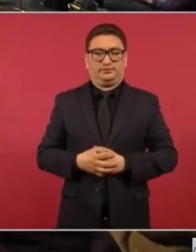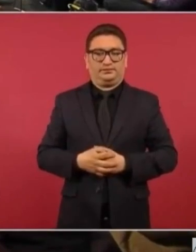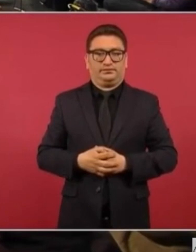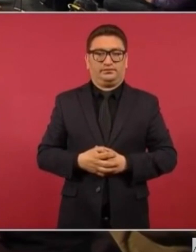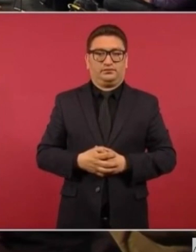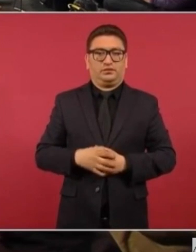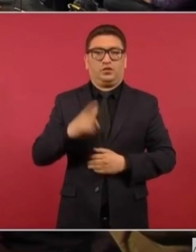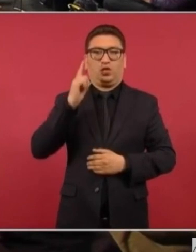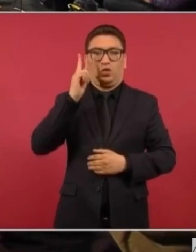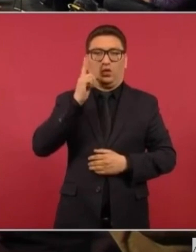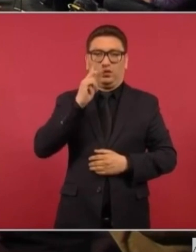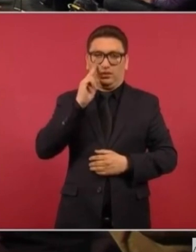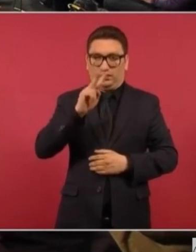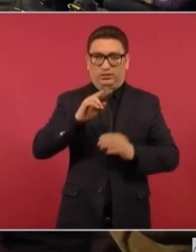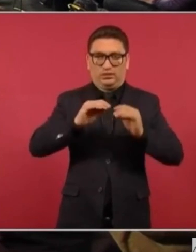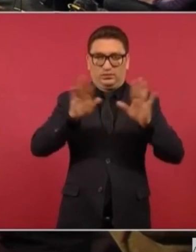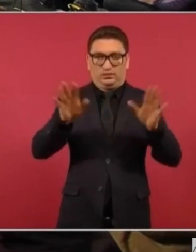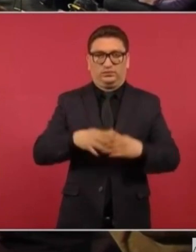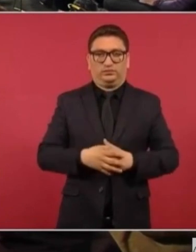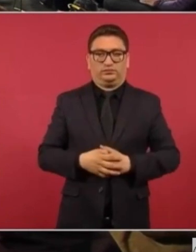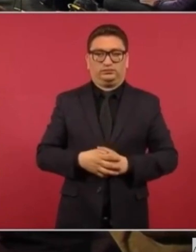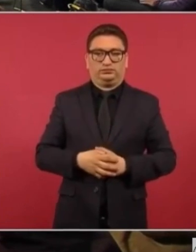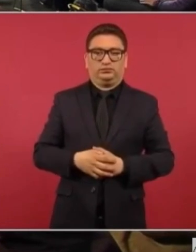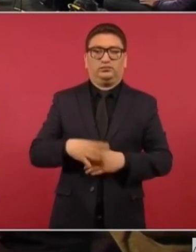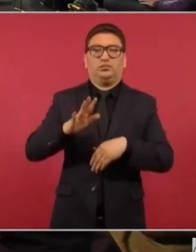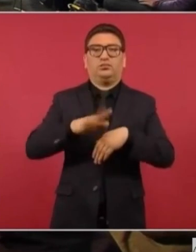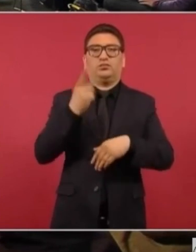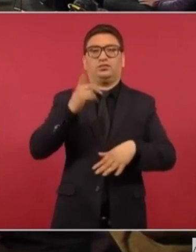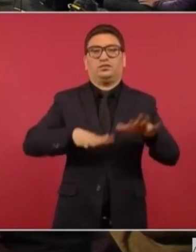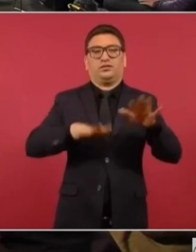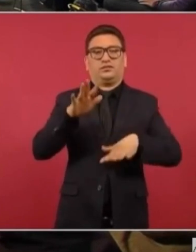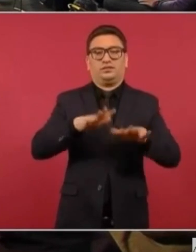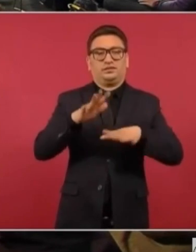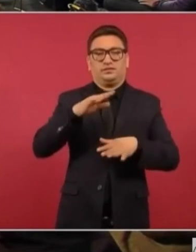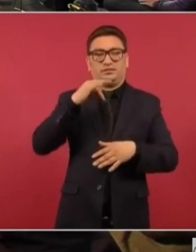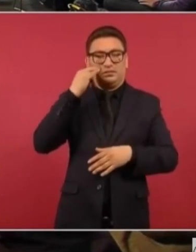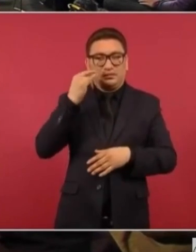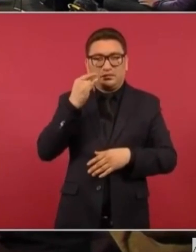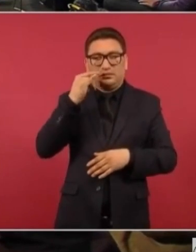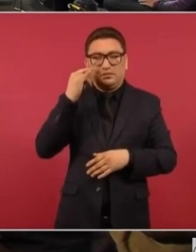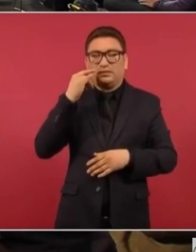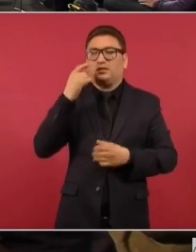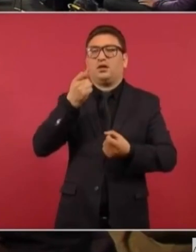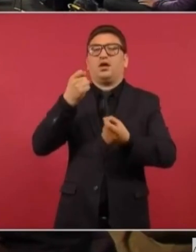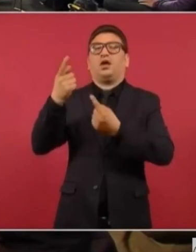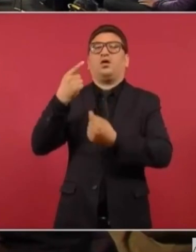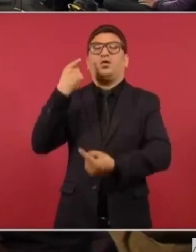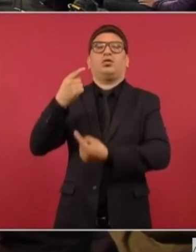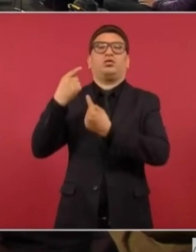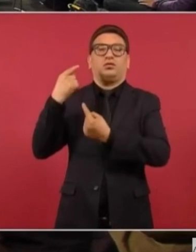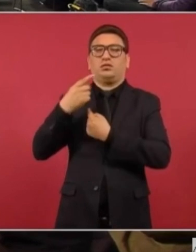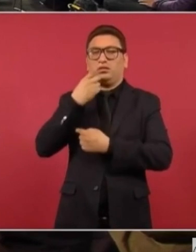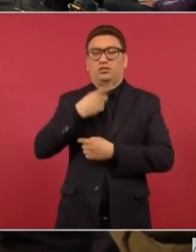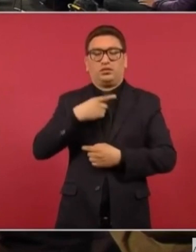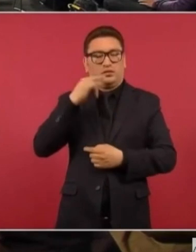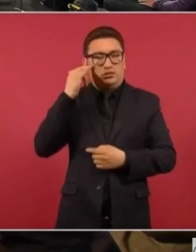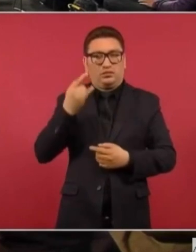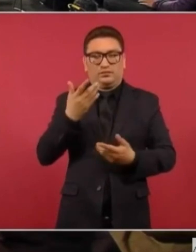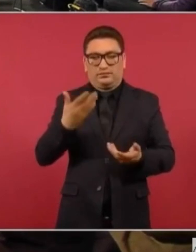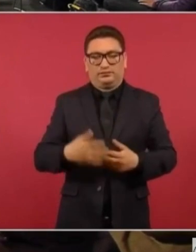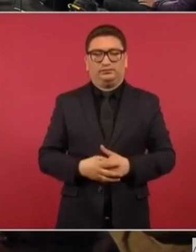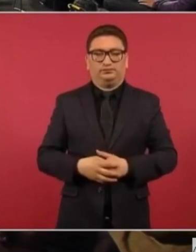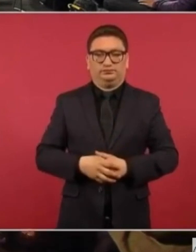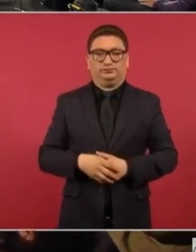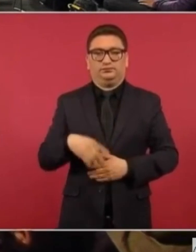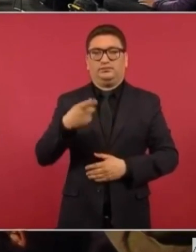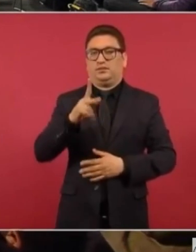ojalá y se vea bien, porque luego no me reclaman que no vieron bien y que